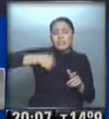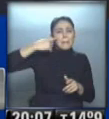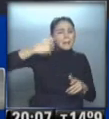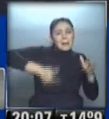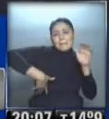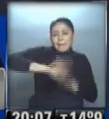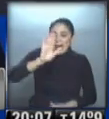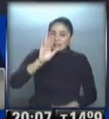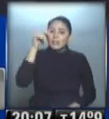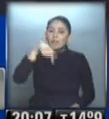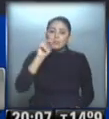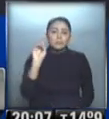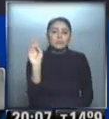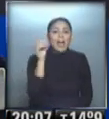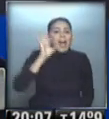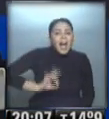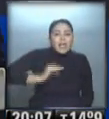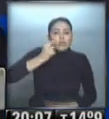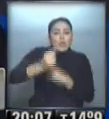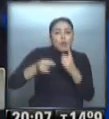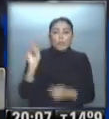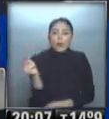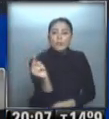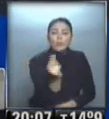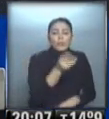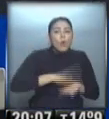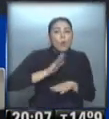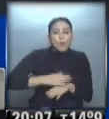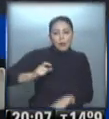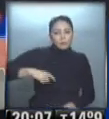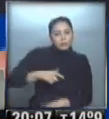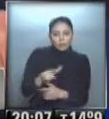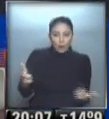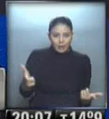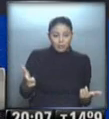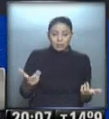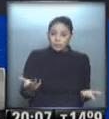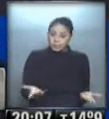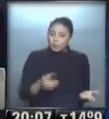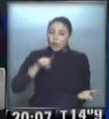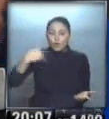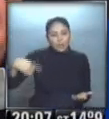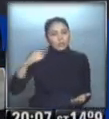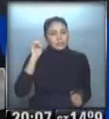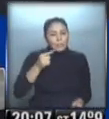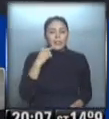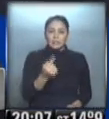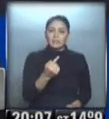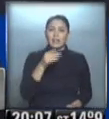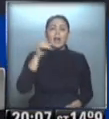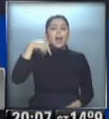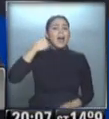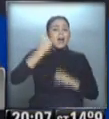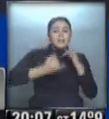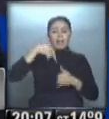lo dijo hoy, mueren por año por no tener cobertura médica. El segundo aspecto para señalar, tanto que se habla en